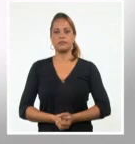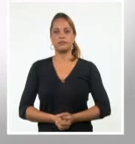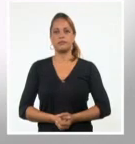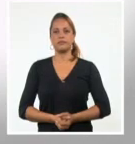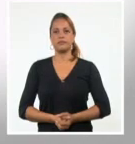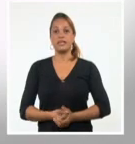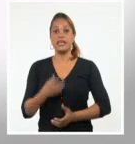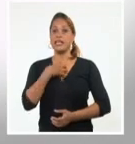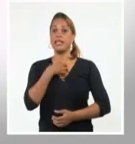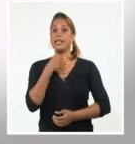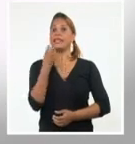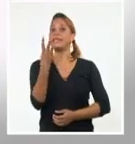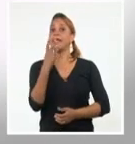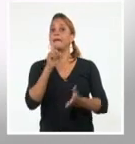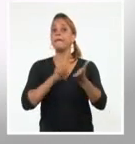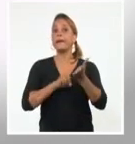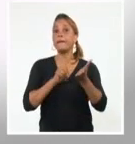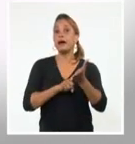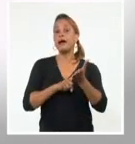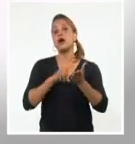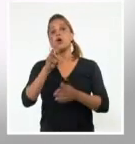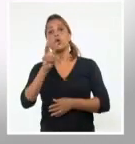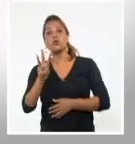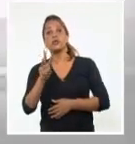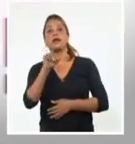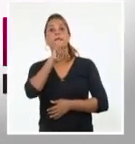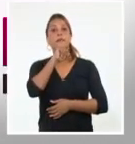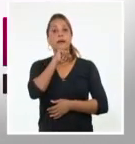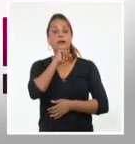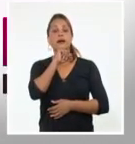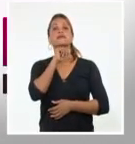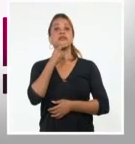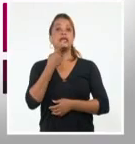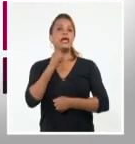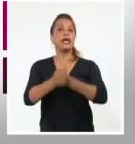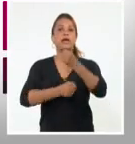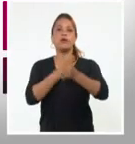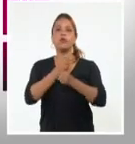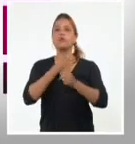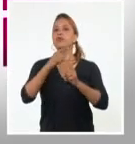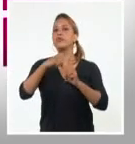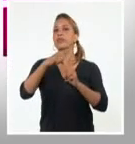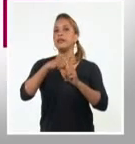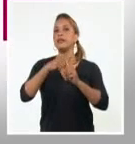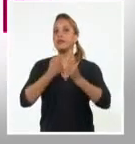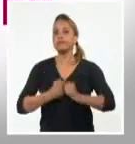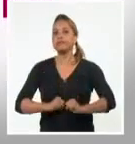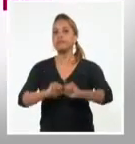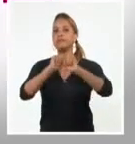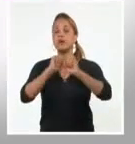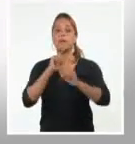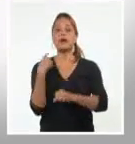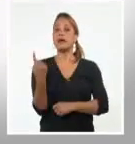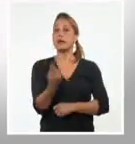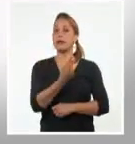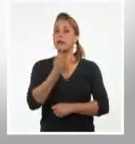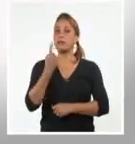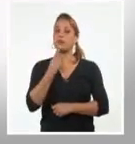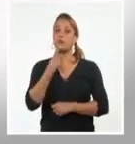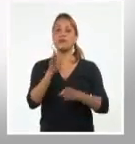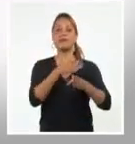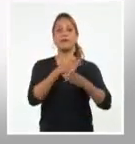tener tres padres o madres, la gestación solidaria, el uso de las técnicas de reproducción asistida para que todos los tipos de